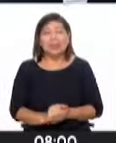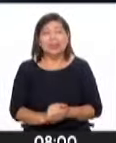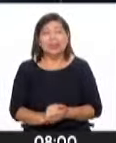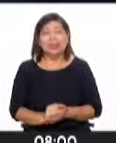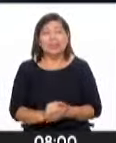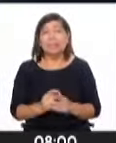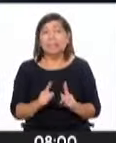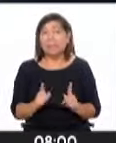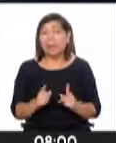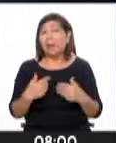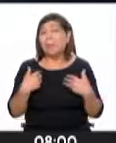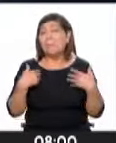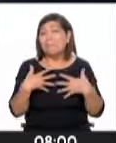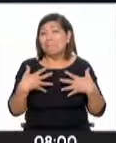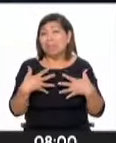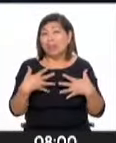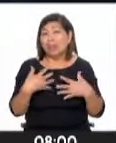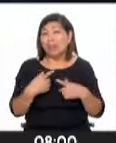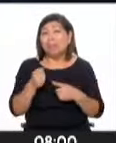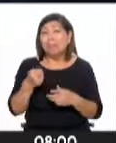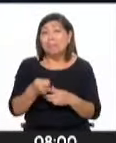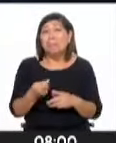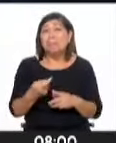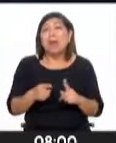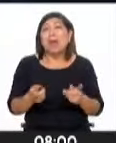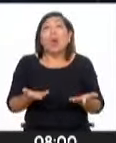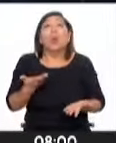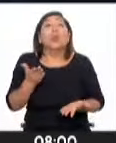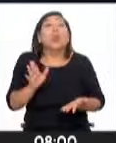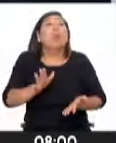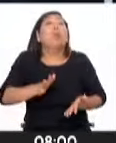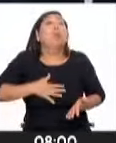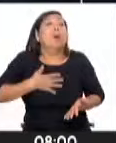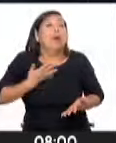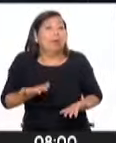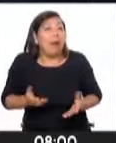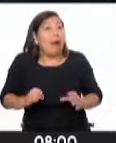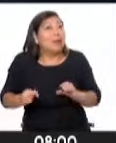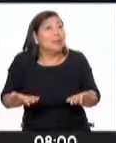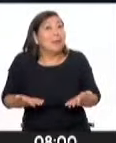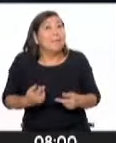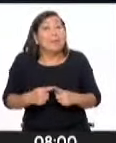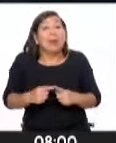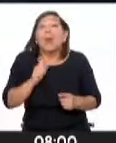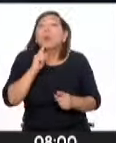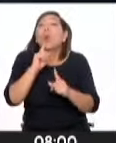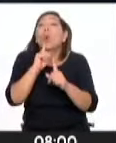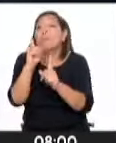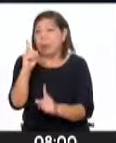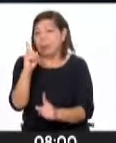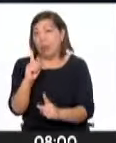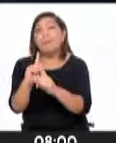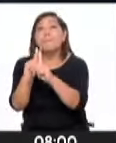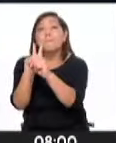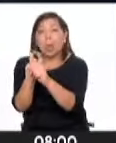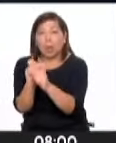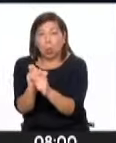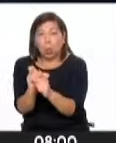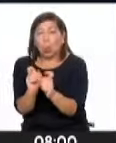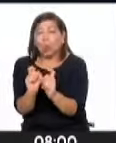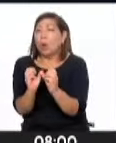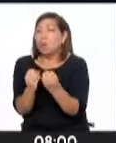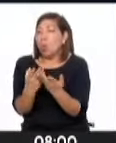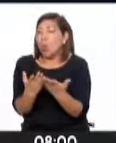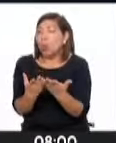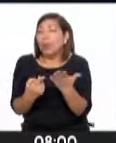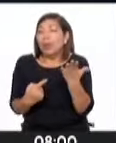Uno a veces por temor no acude a las entidades financieras, pero podría hacerlo y no está de más preguntar, ¿no? Hoy día se ha desarrollado mucho en el Perú lo